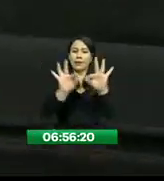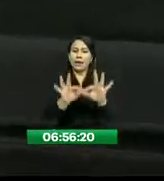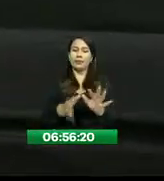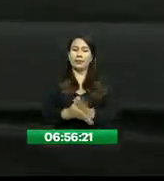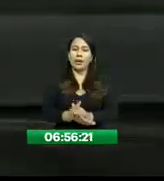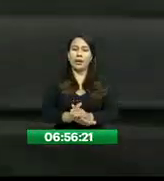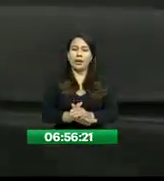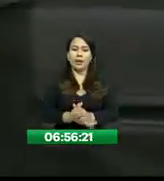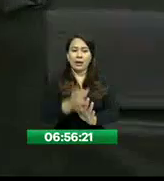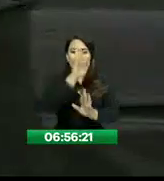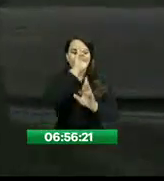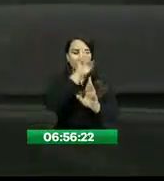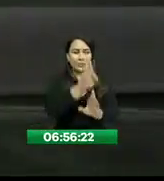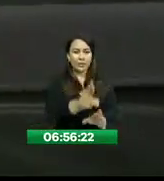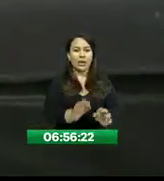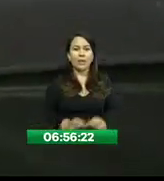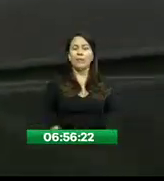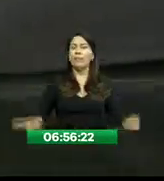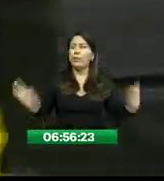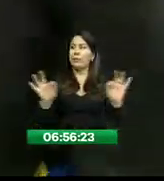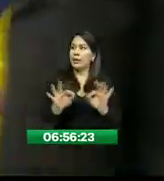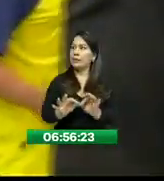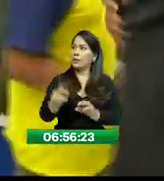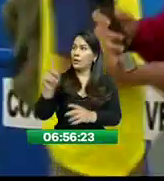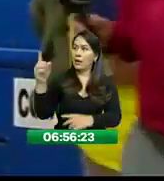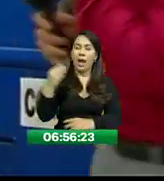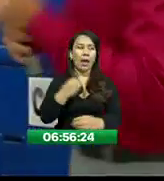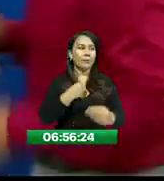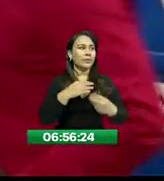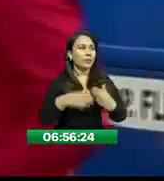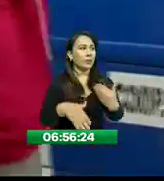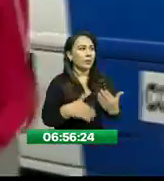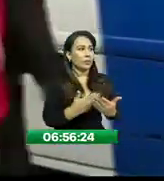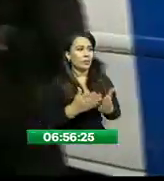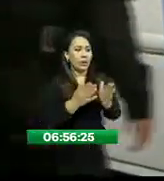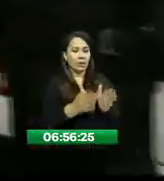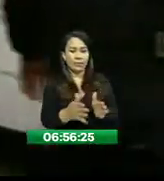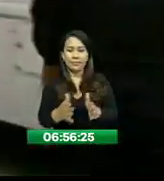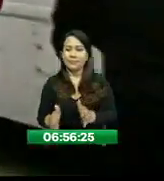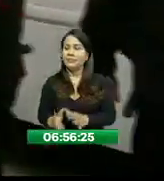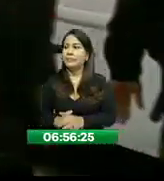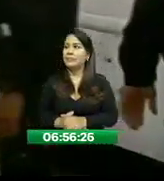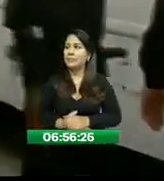respetan nada de eso, ¿no? Nada, sí. Ya. Gracias. ¿Listo?